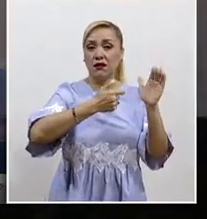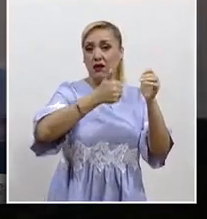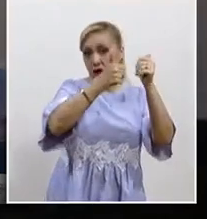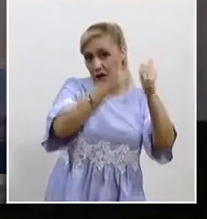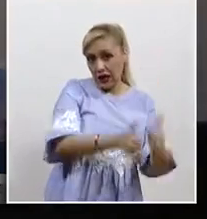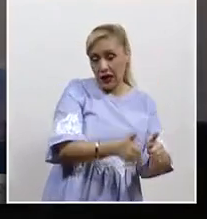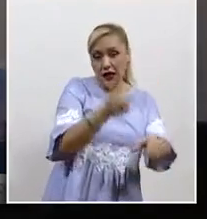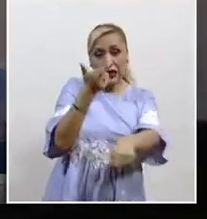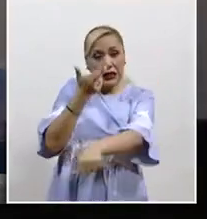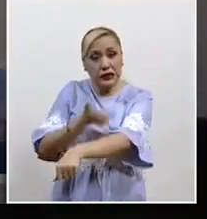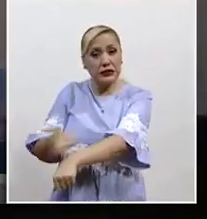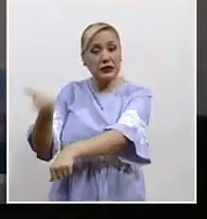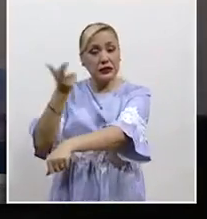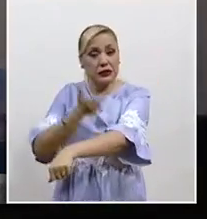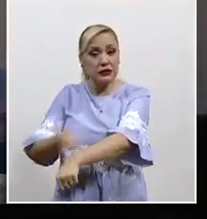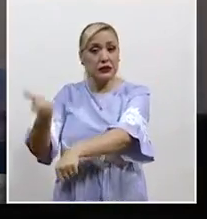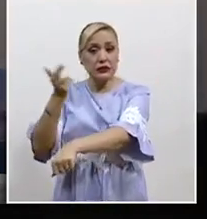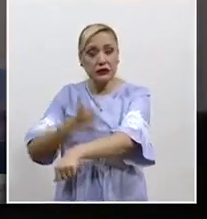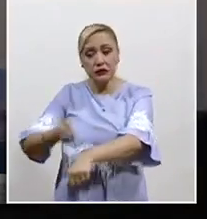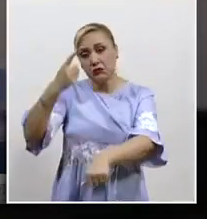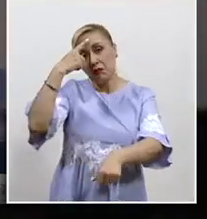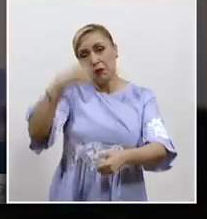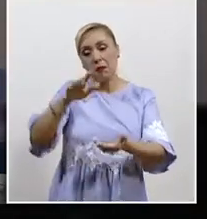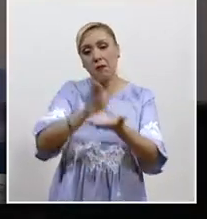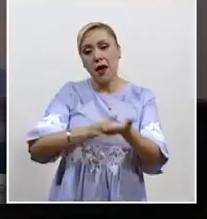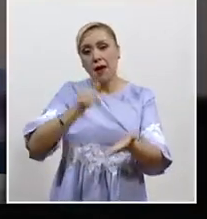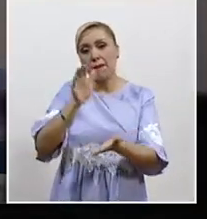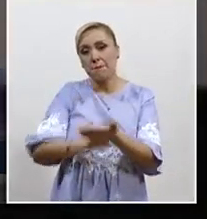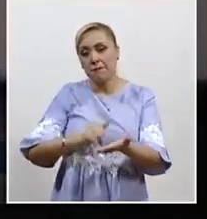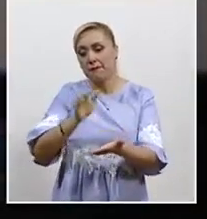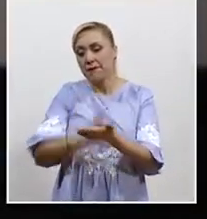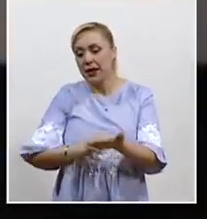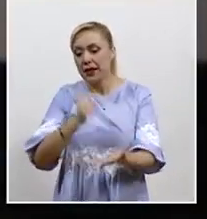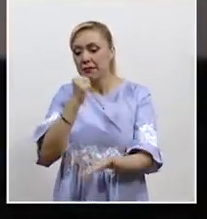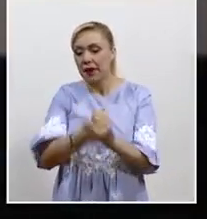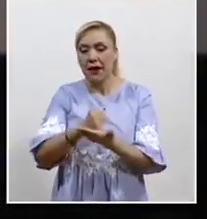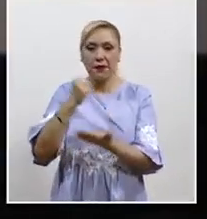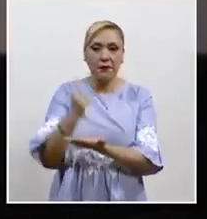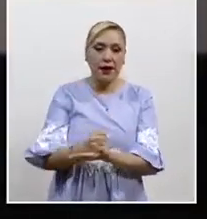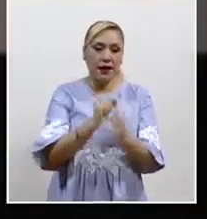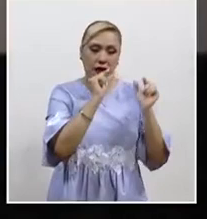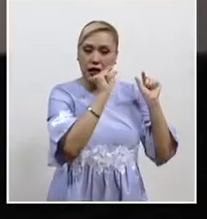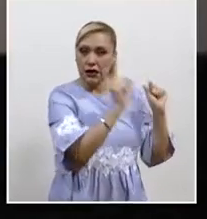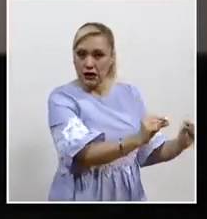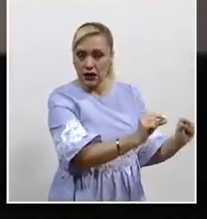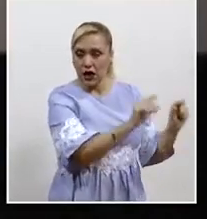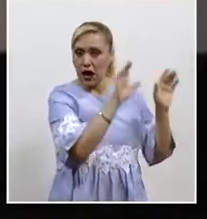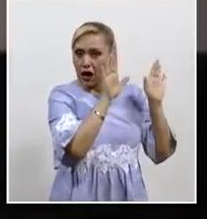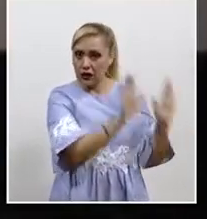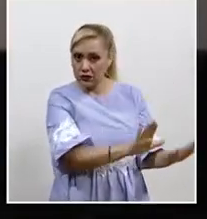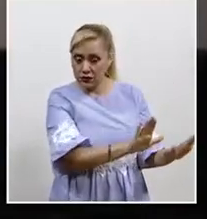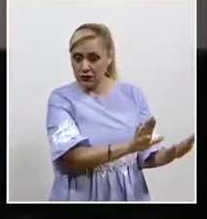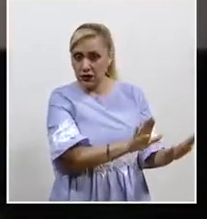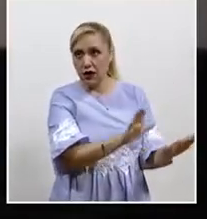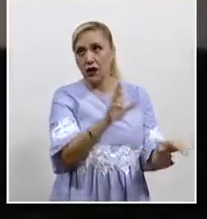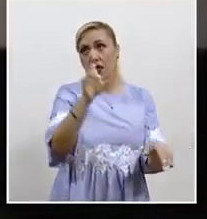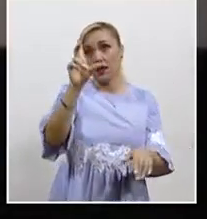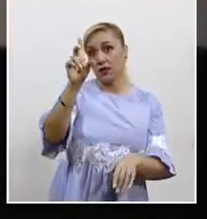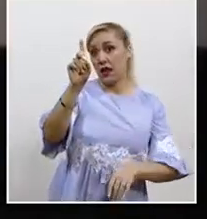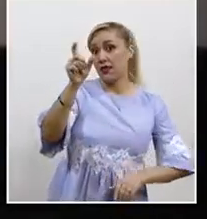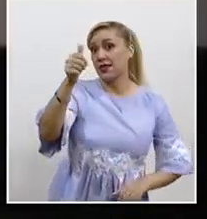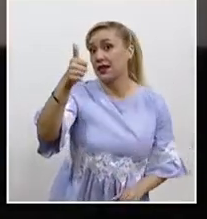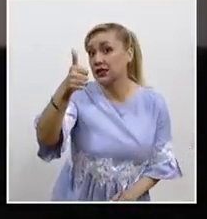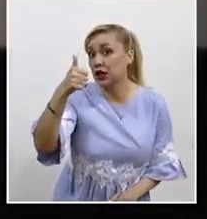irregular en méxico que quiere decir que entró sin permiso se le puede retener físicamente hasta por 36